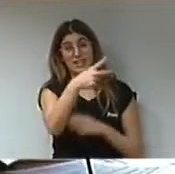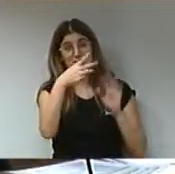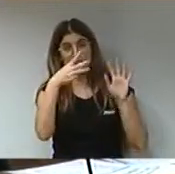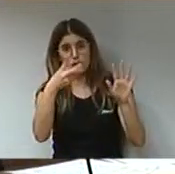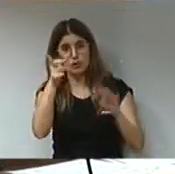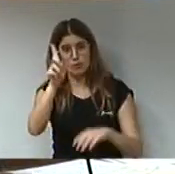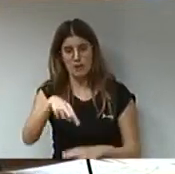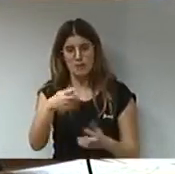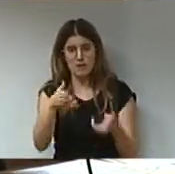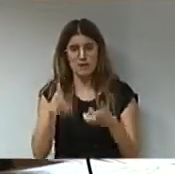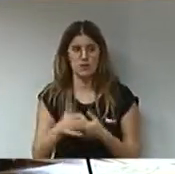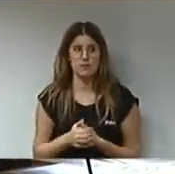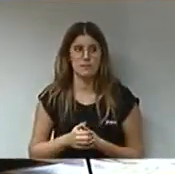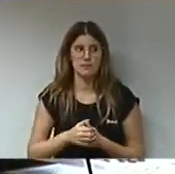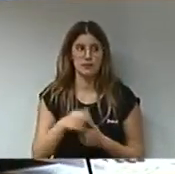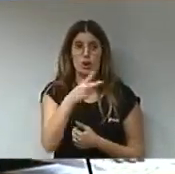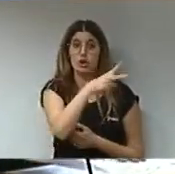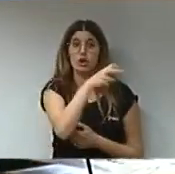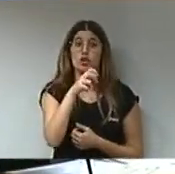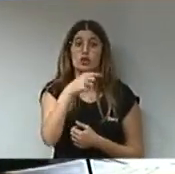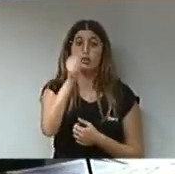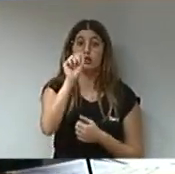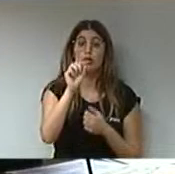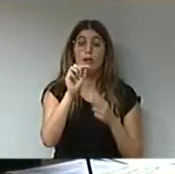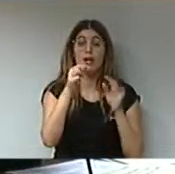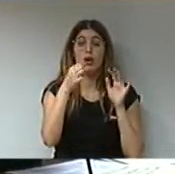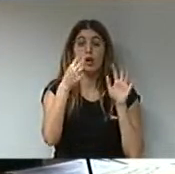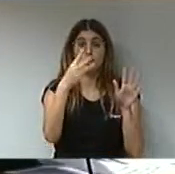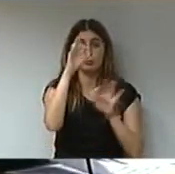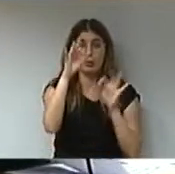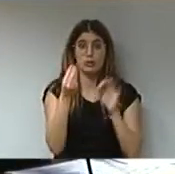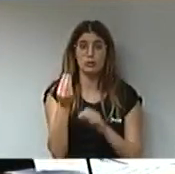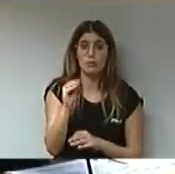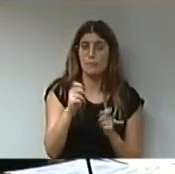128.346 beneficiarios, un 200,8% más.